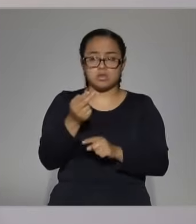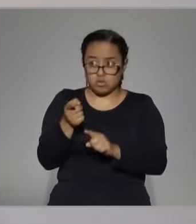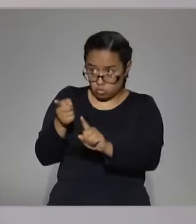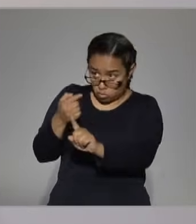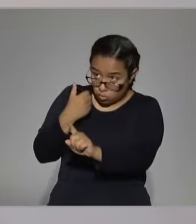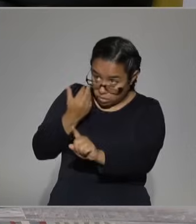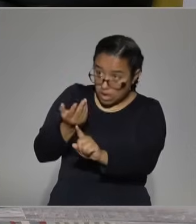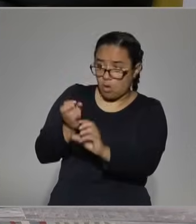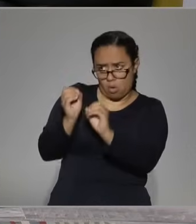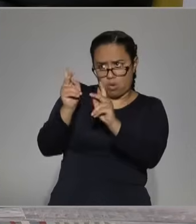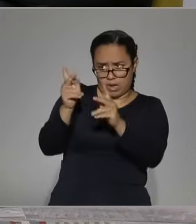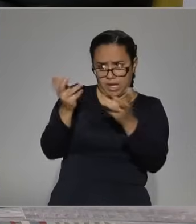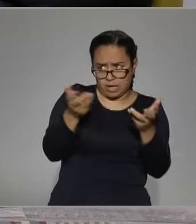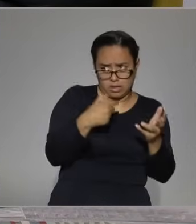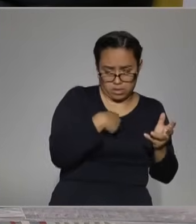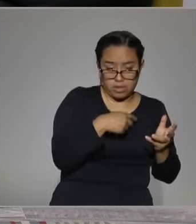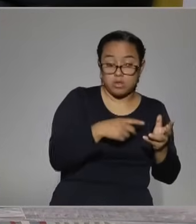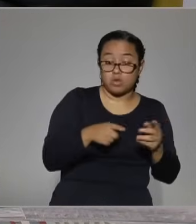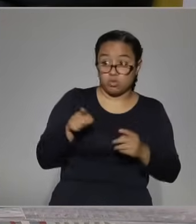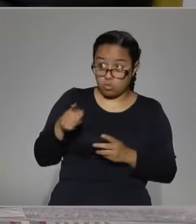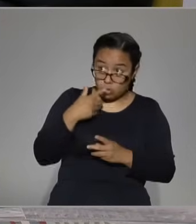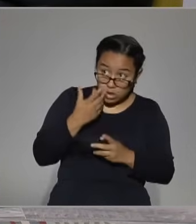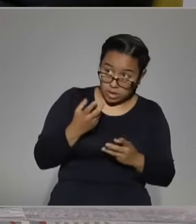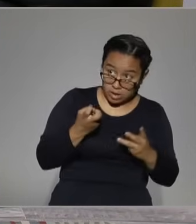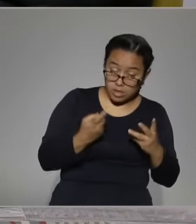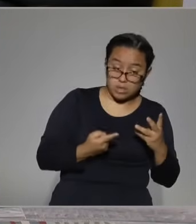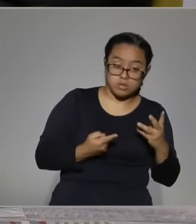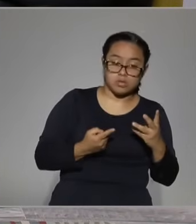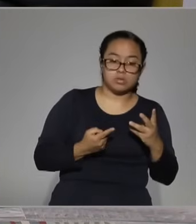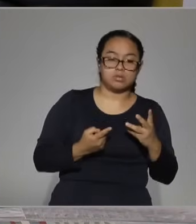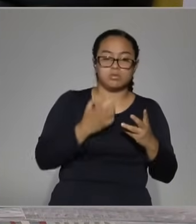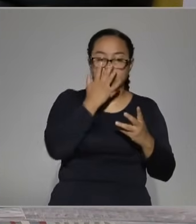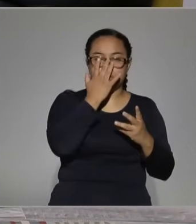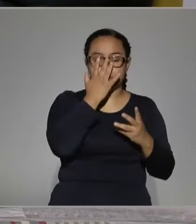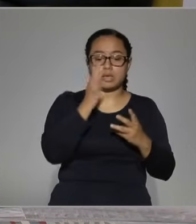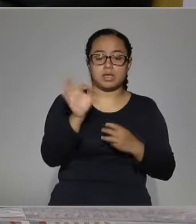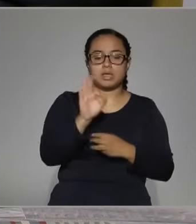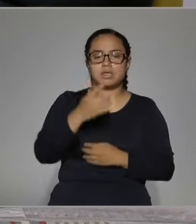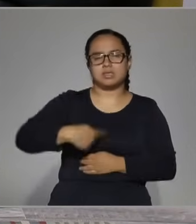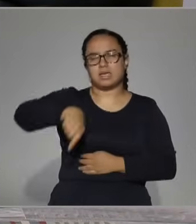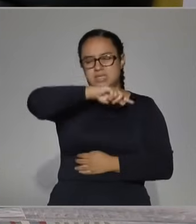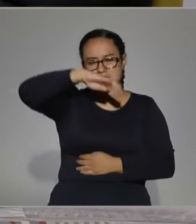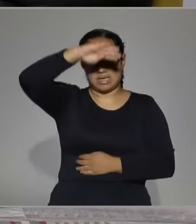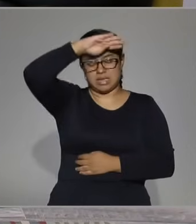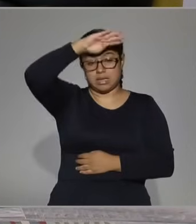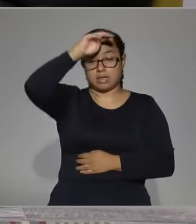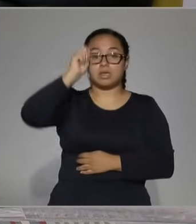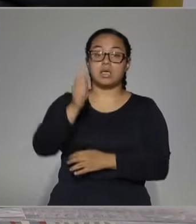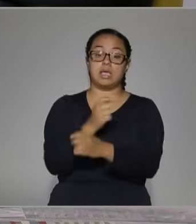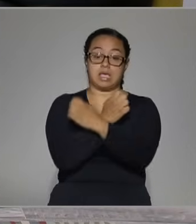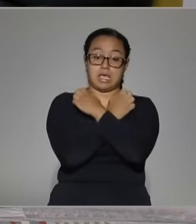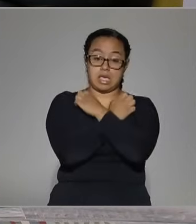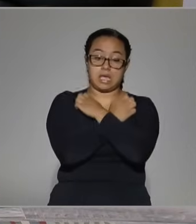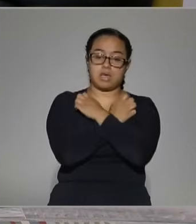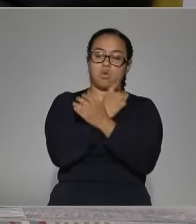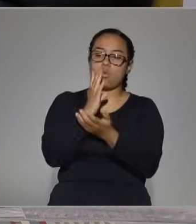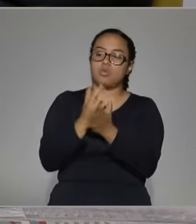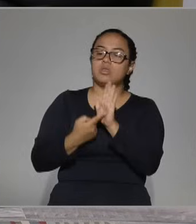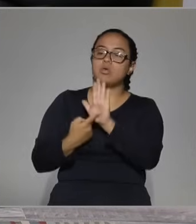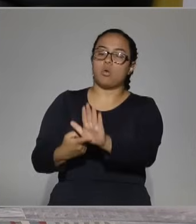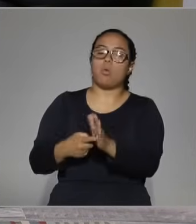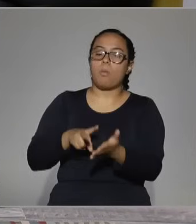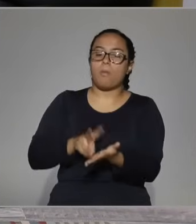Lo hacemos. ¿Quiero que me hagan esto? Solamente quiero este punto. Si pensamos que la idea de la educación es transmitir